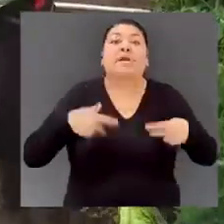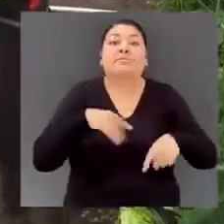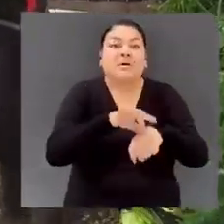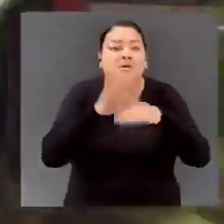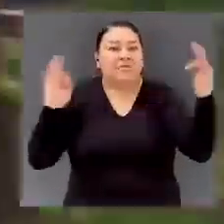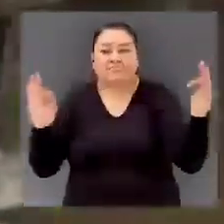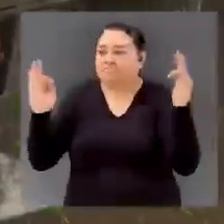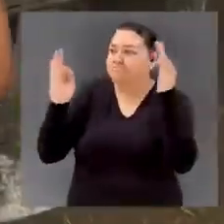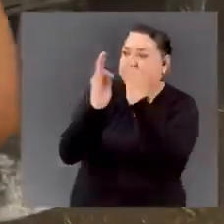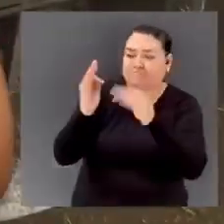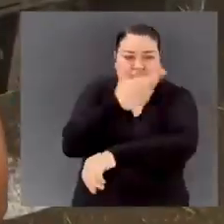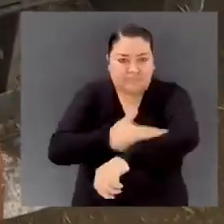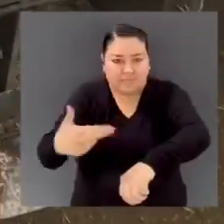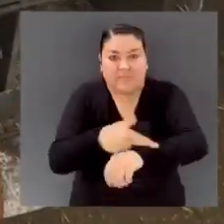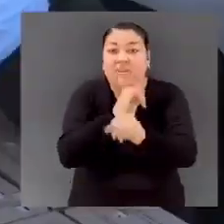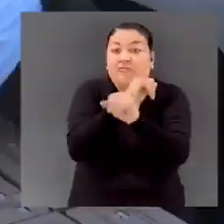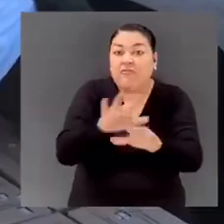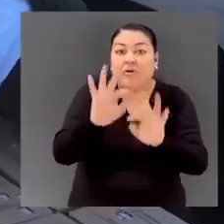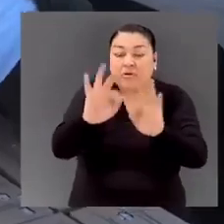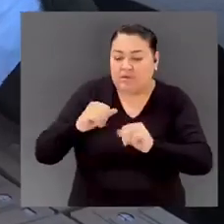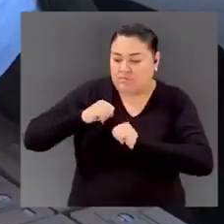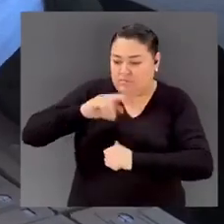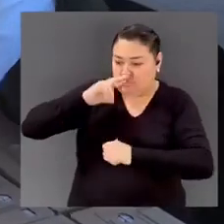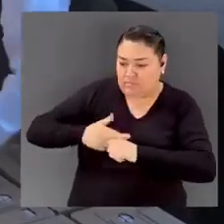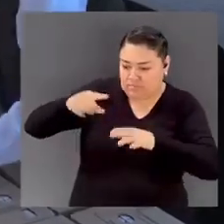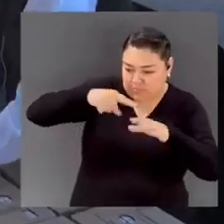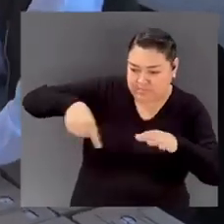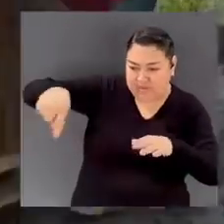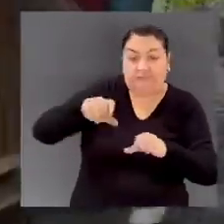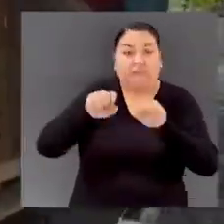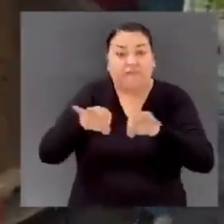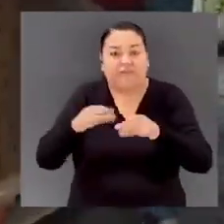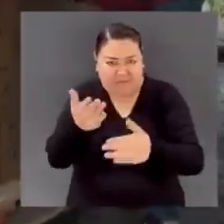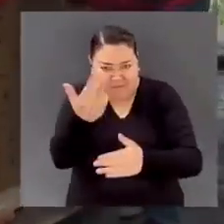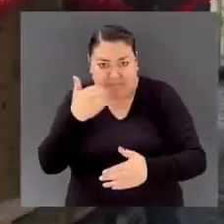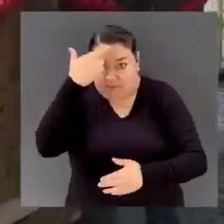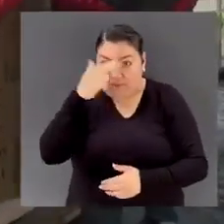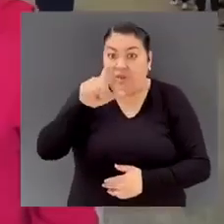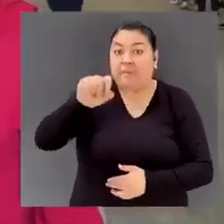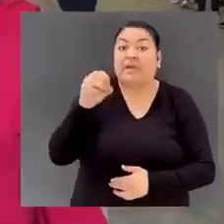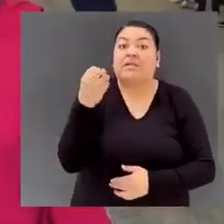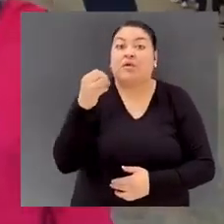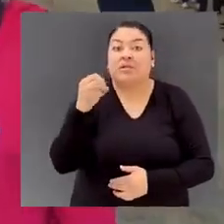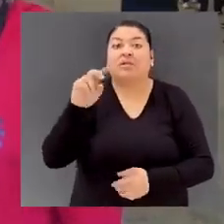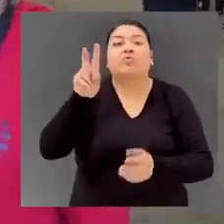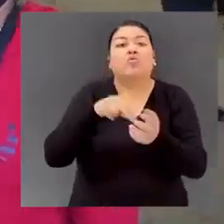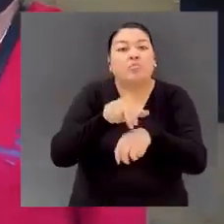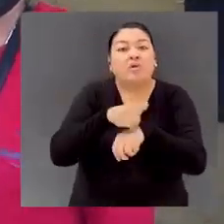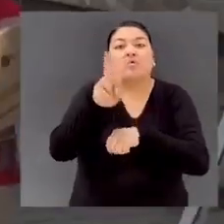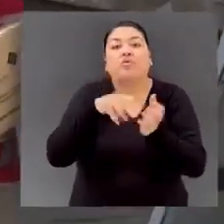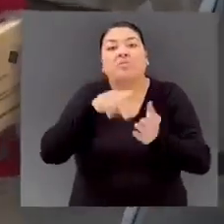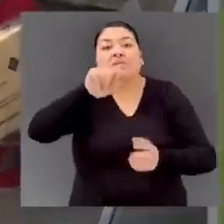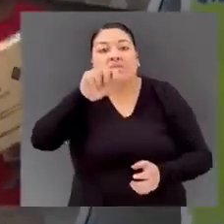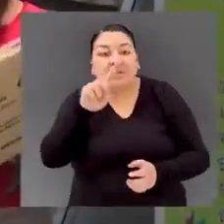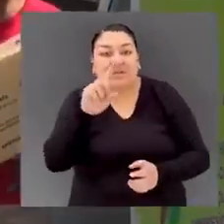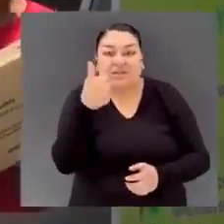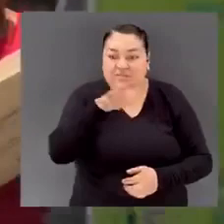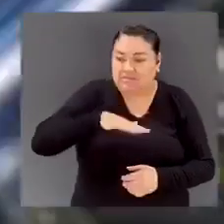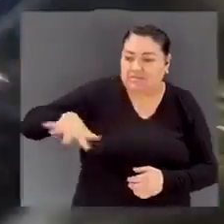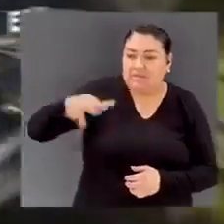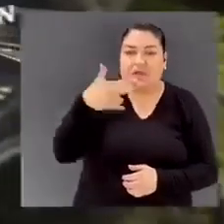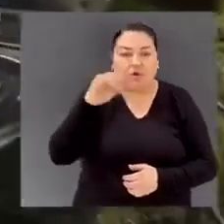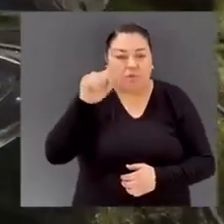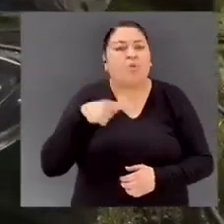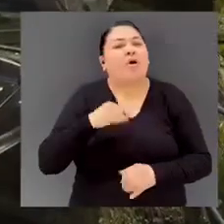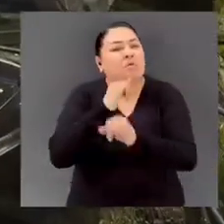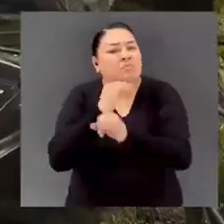y directo. Infórmate con los delegados regionales o en las oficinas ubicadas en 20 Oriente número 2036, Colonia Humboldt,